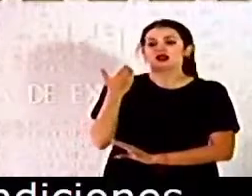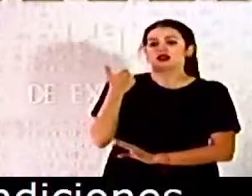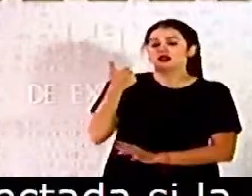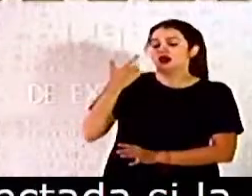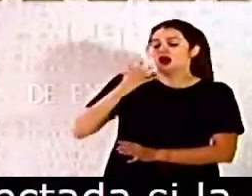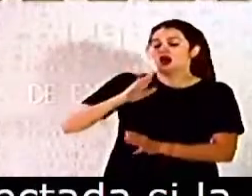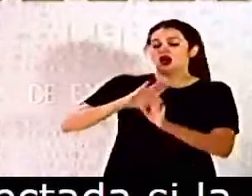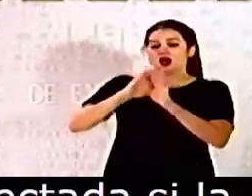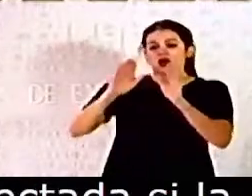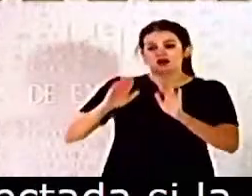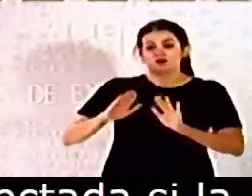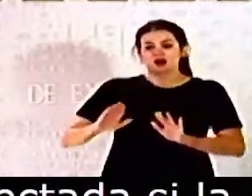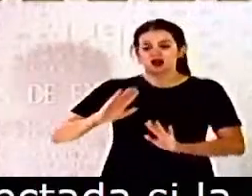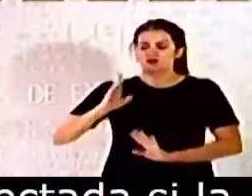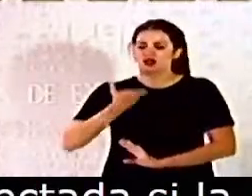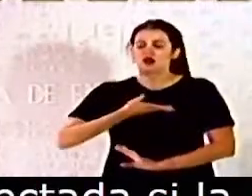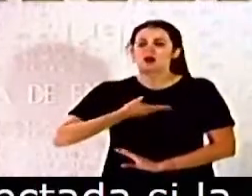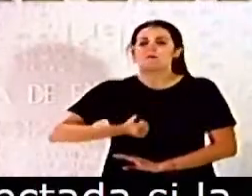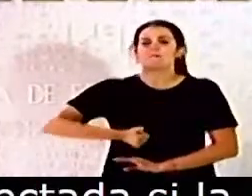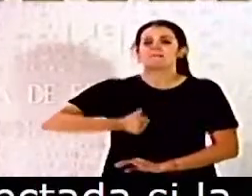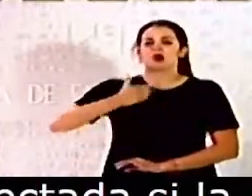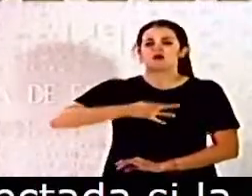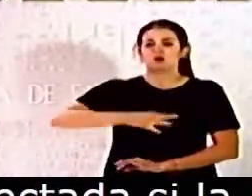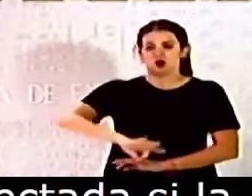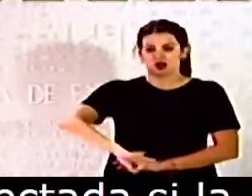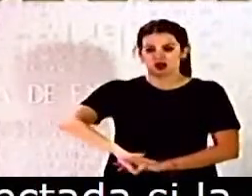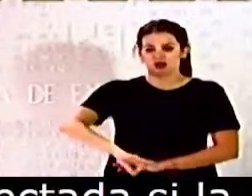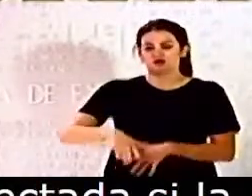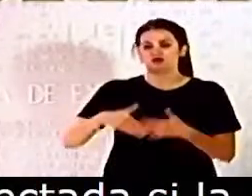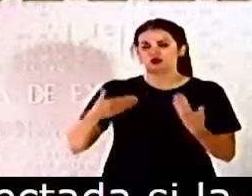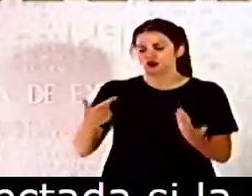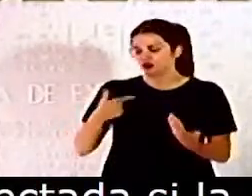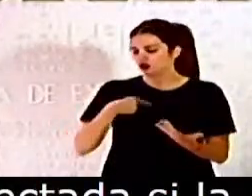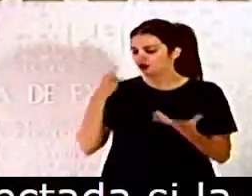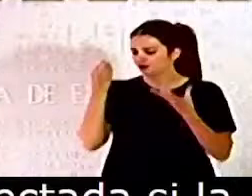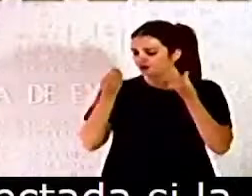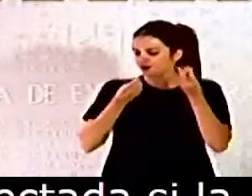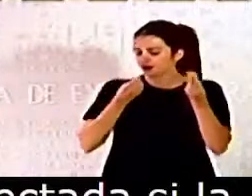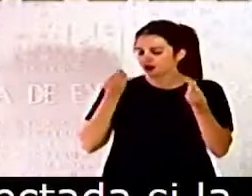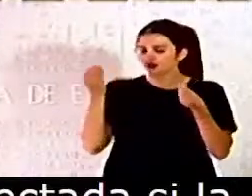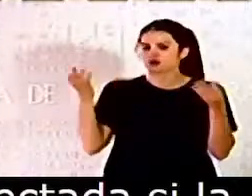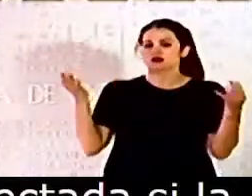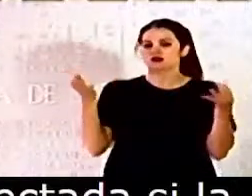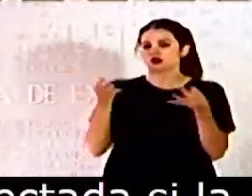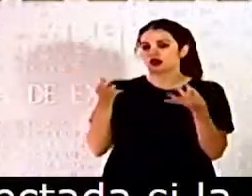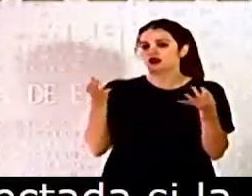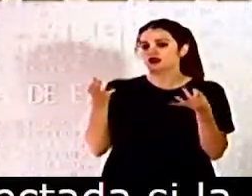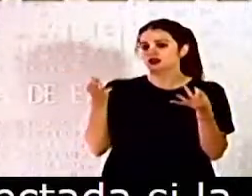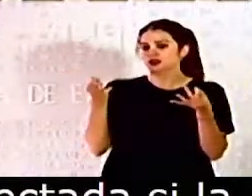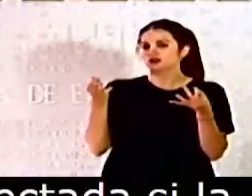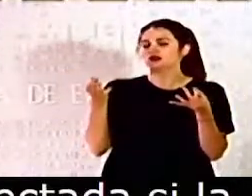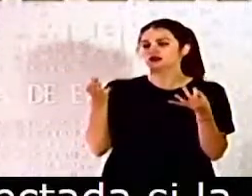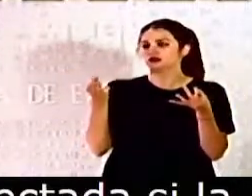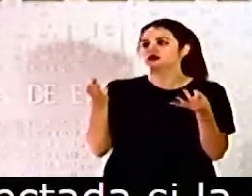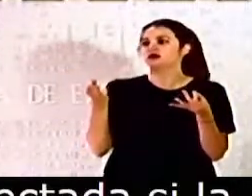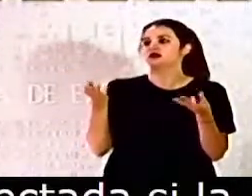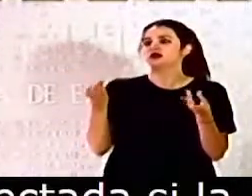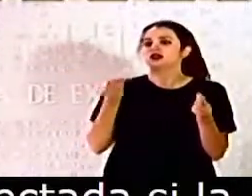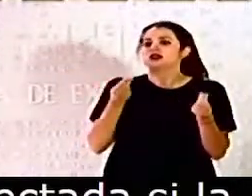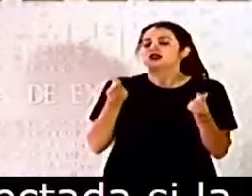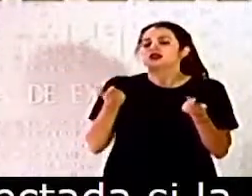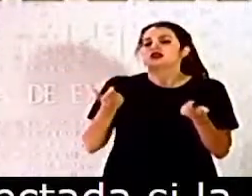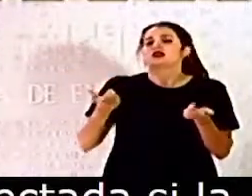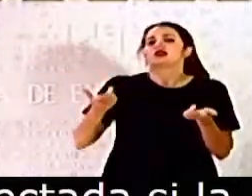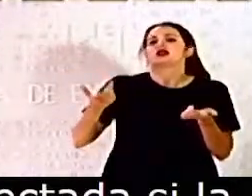enfermedades. Entonces, yo creo que deberíamos